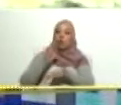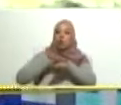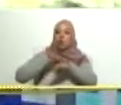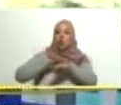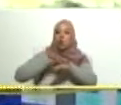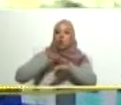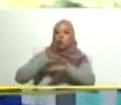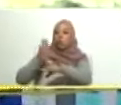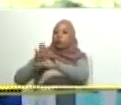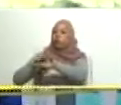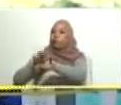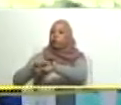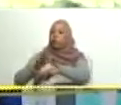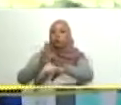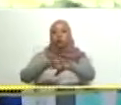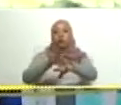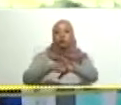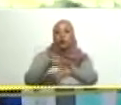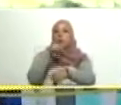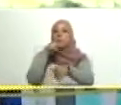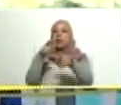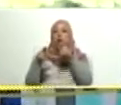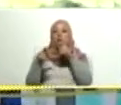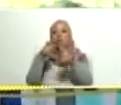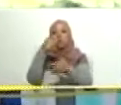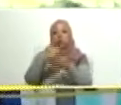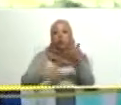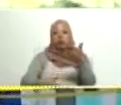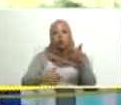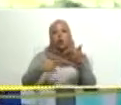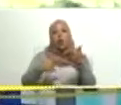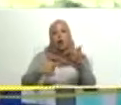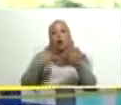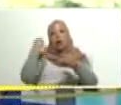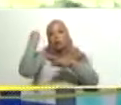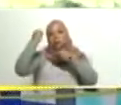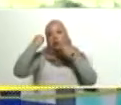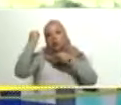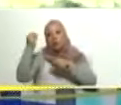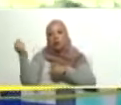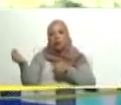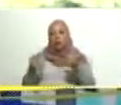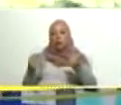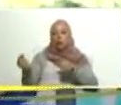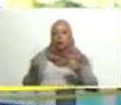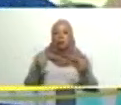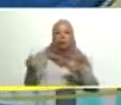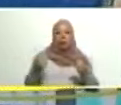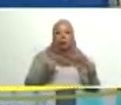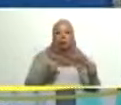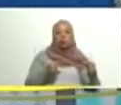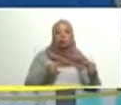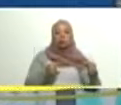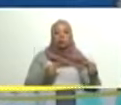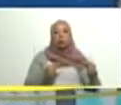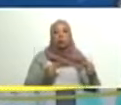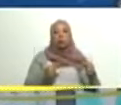convocatorias, encuestas, consultas, debate. Y surgió